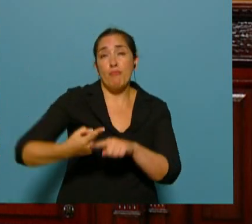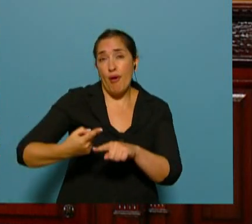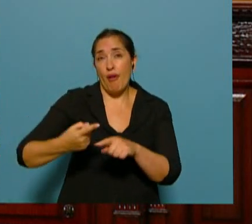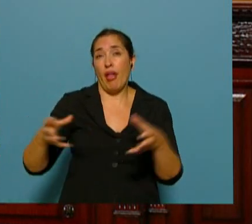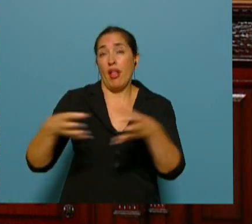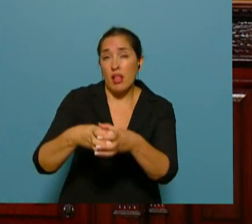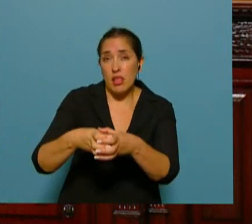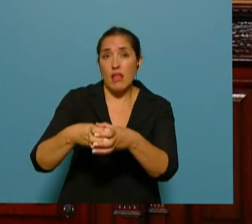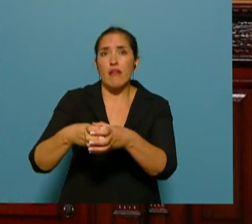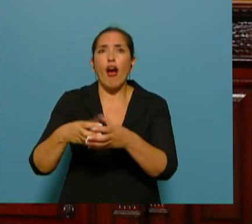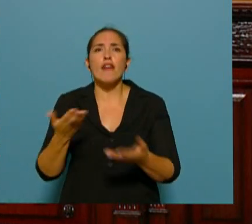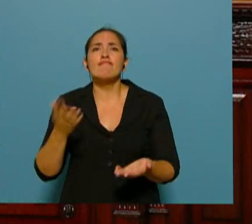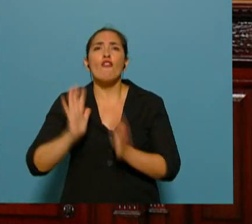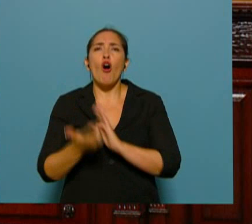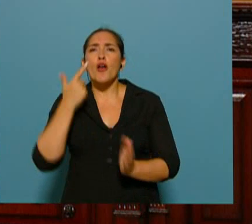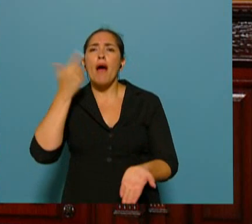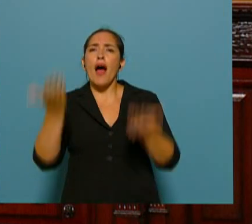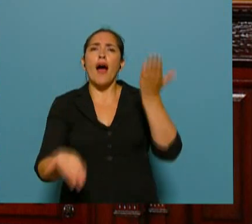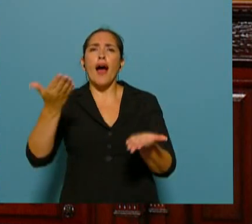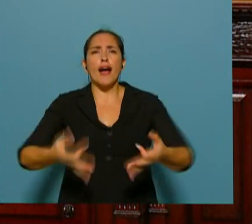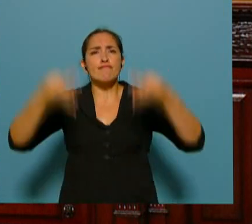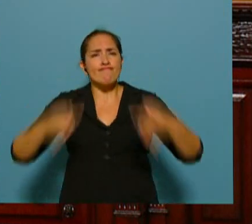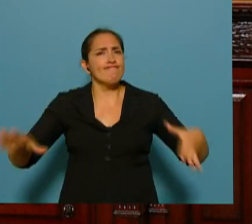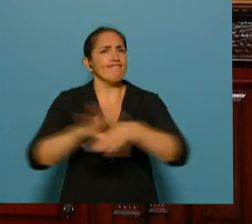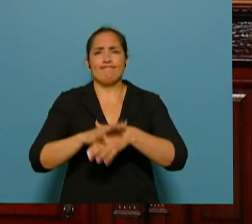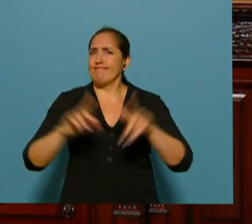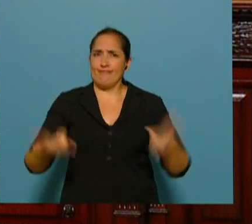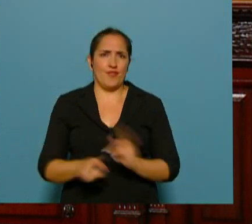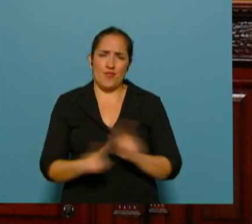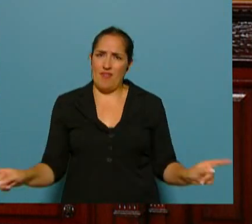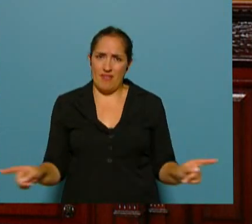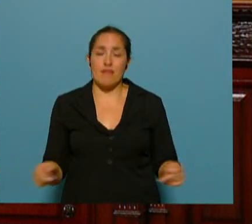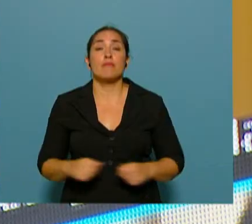medir los hechos con distintas varas. Con el propósito de